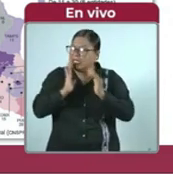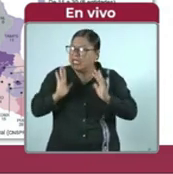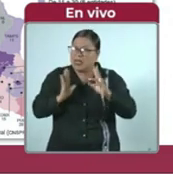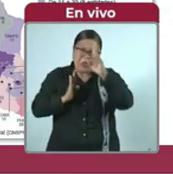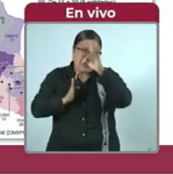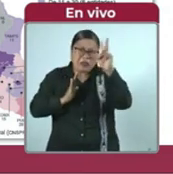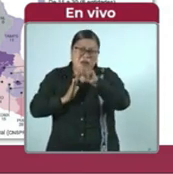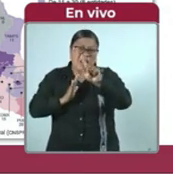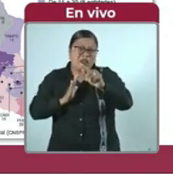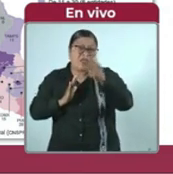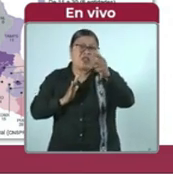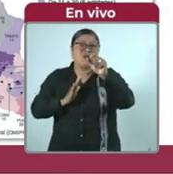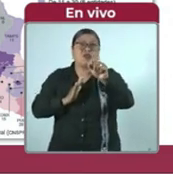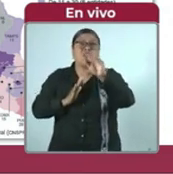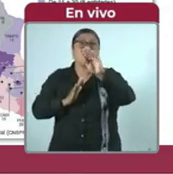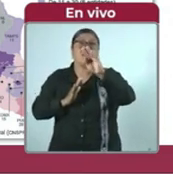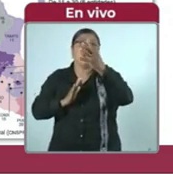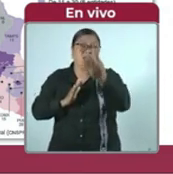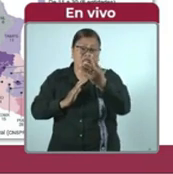78.943